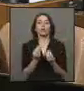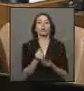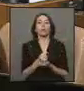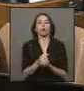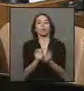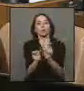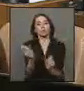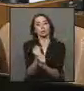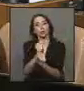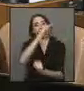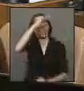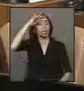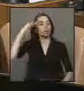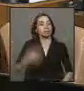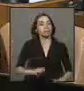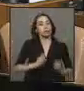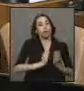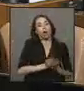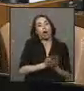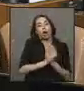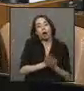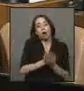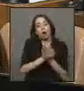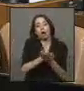estos forzados trabajadores del mar,